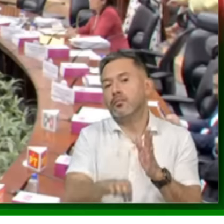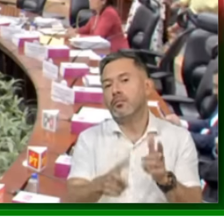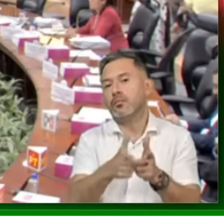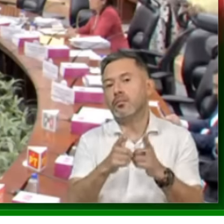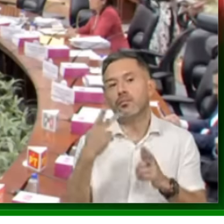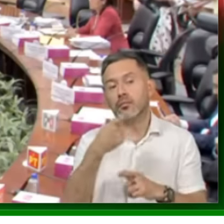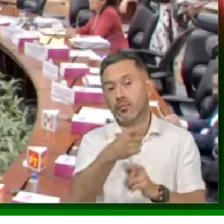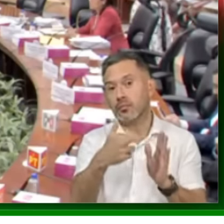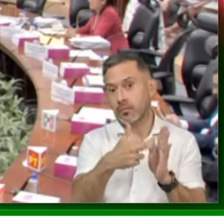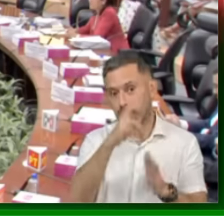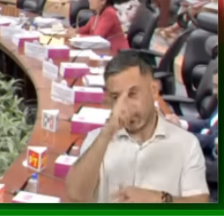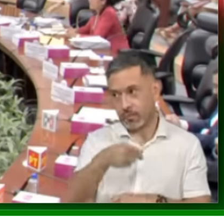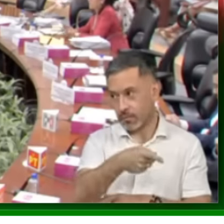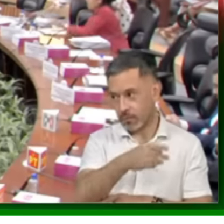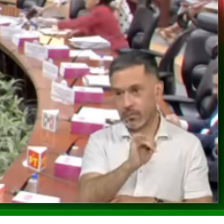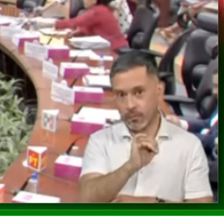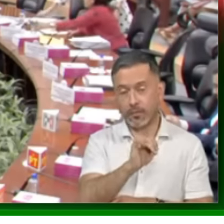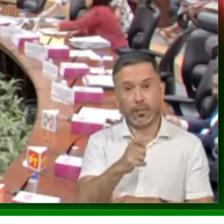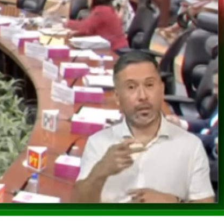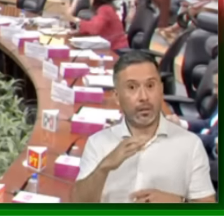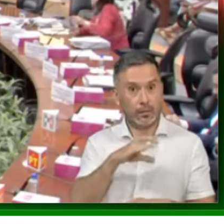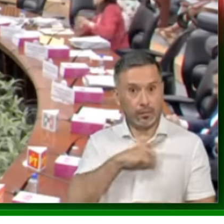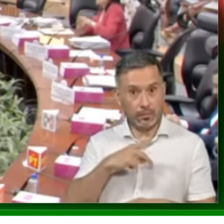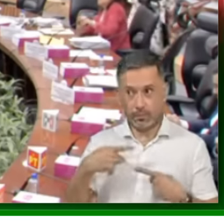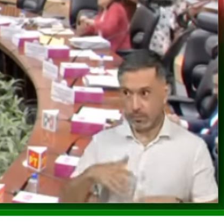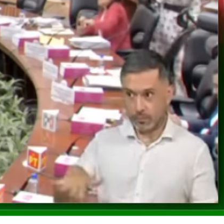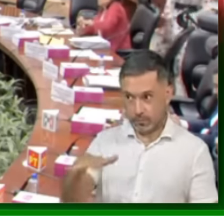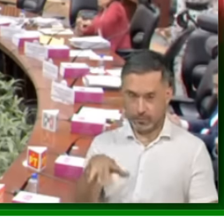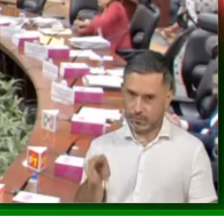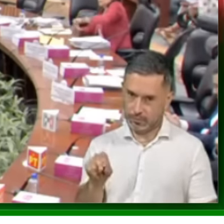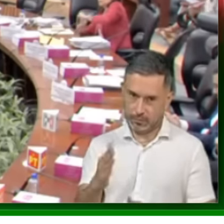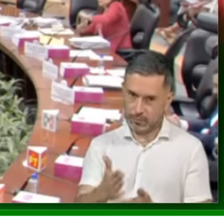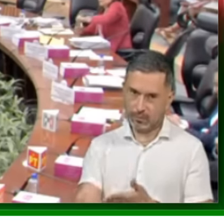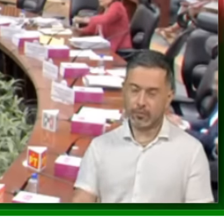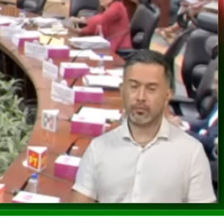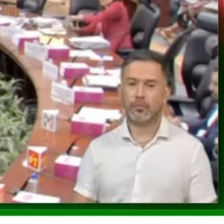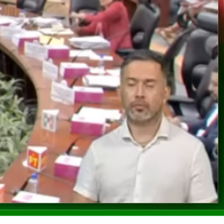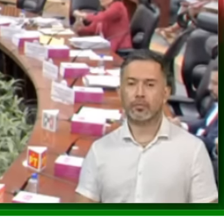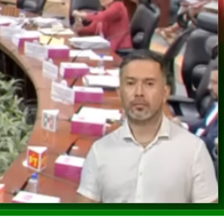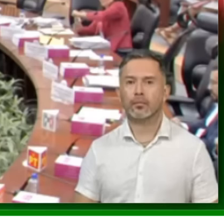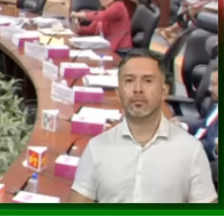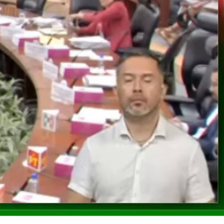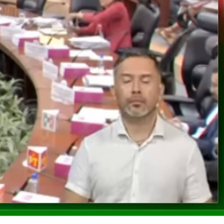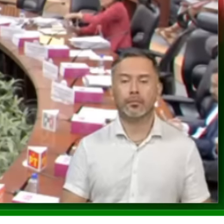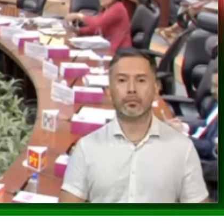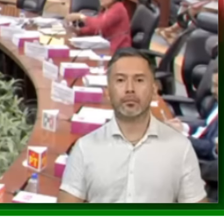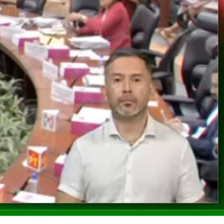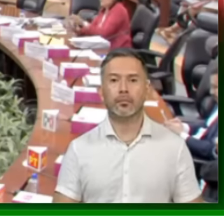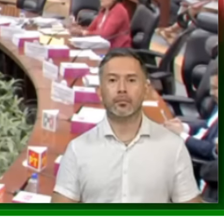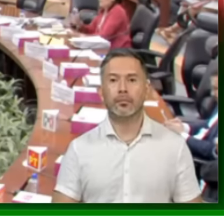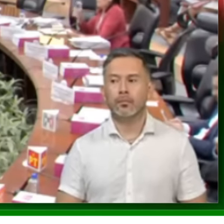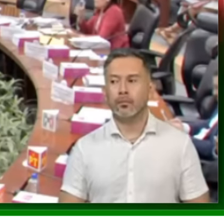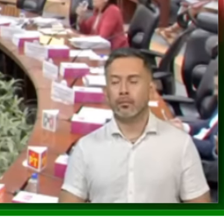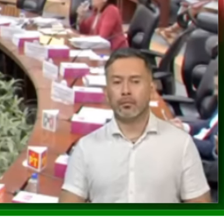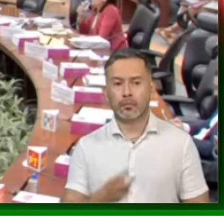políticos pero no a los ciudadanos mientras no asimilen estas